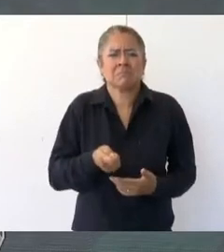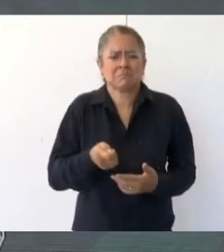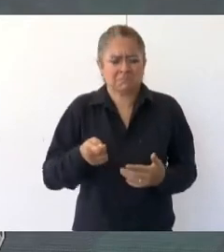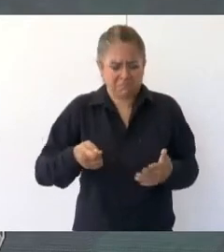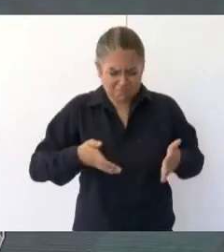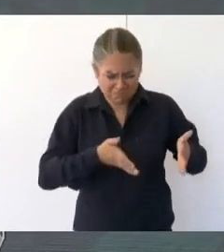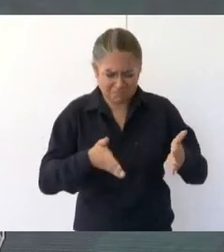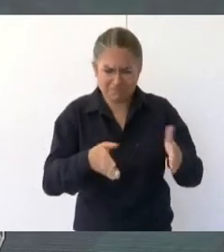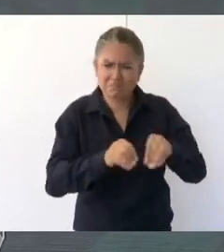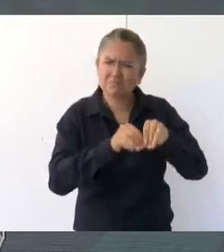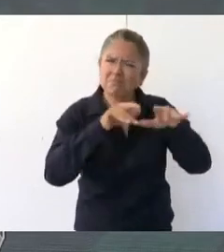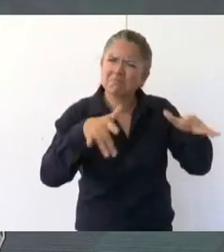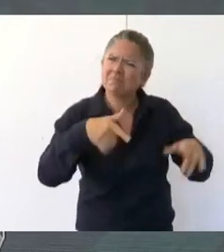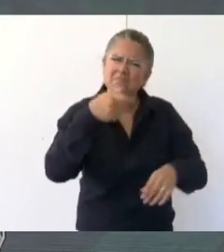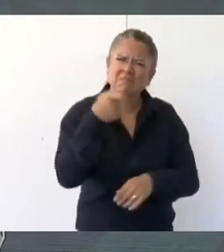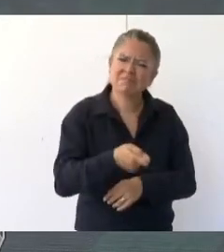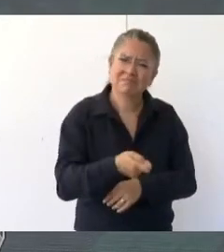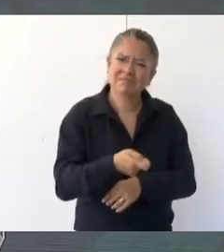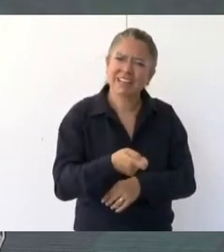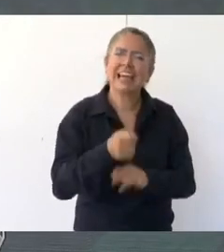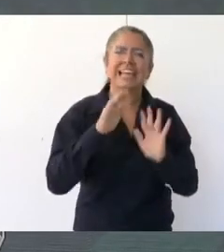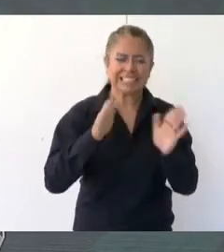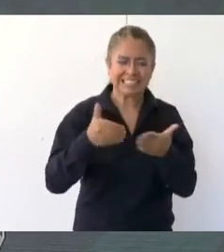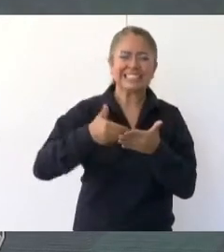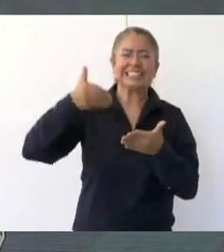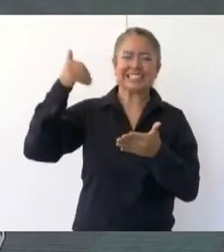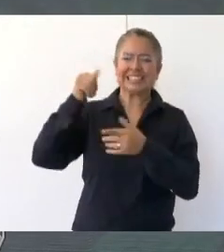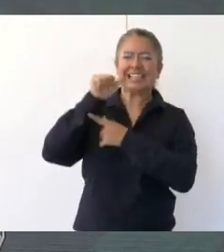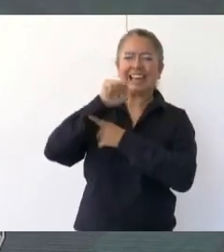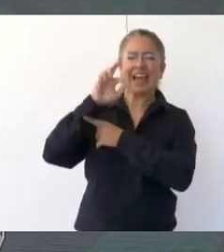obra. Ya lo hizo Aarón